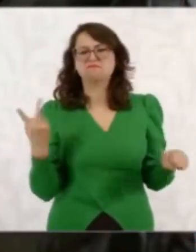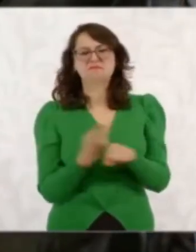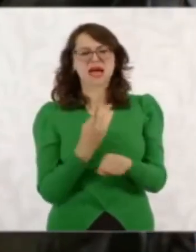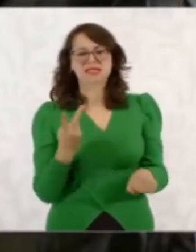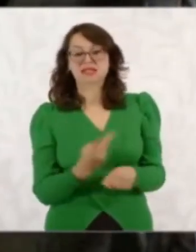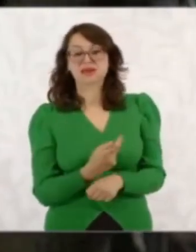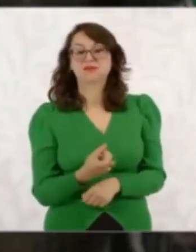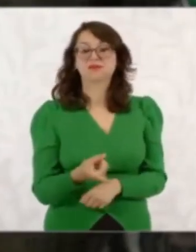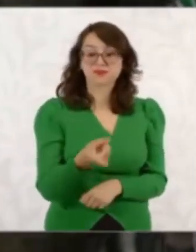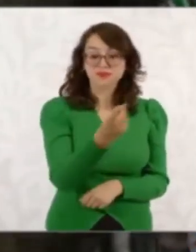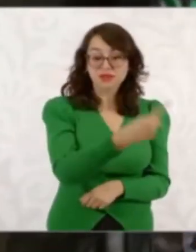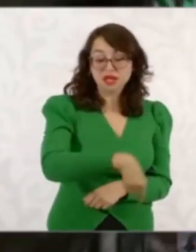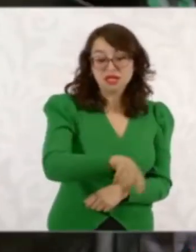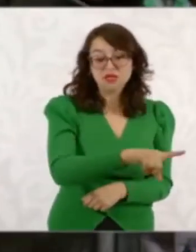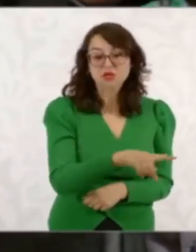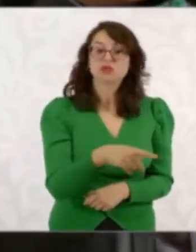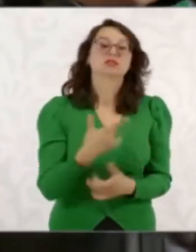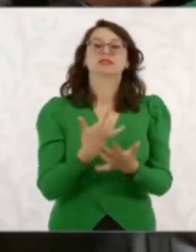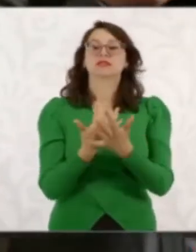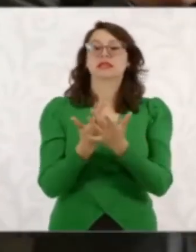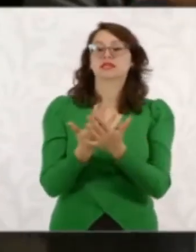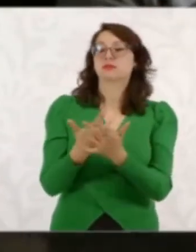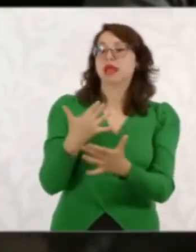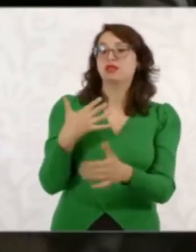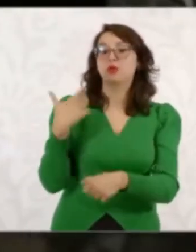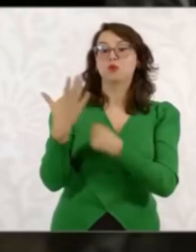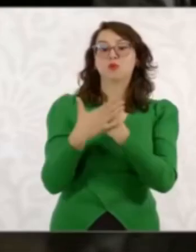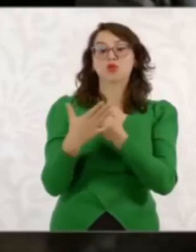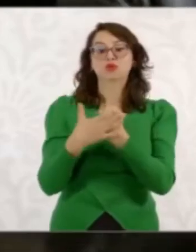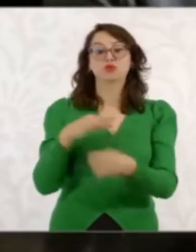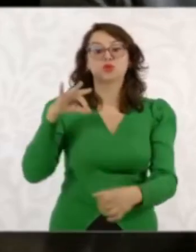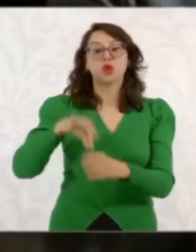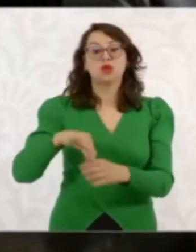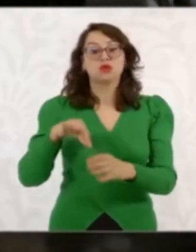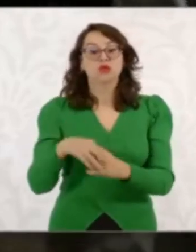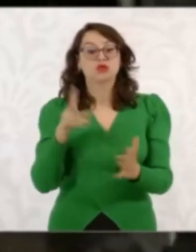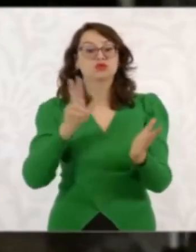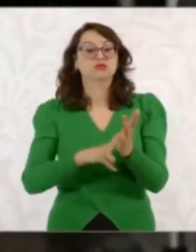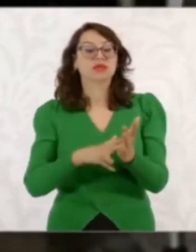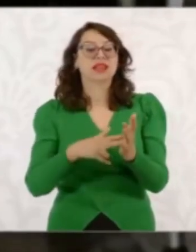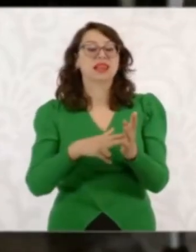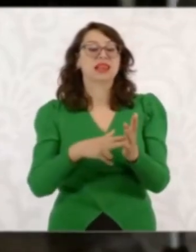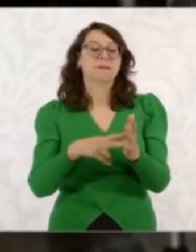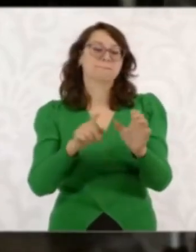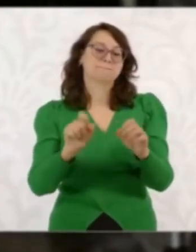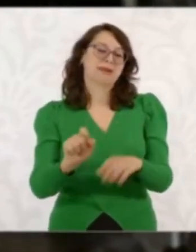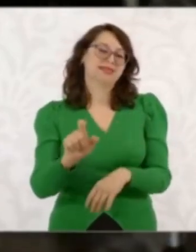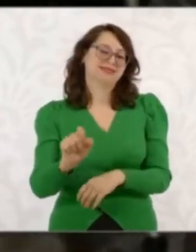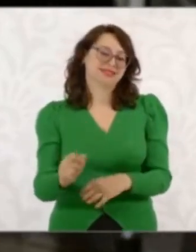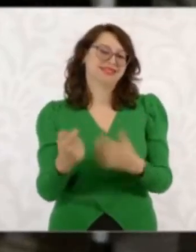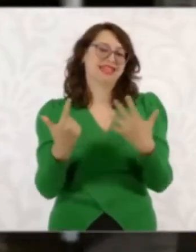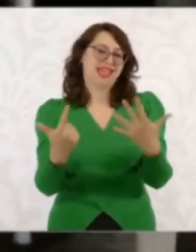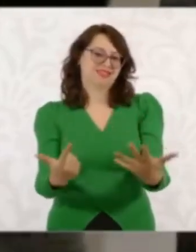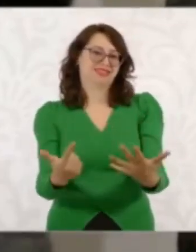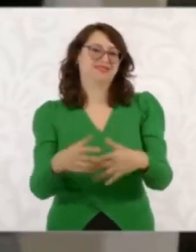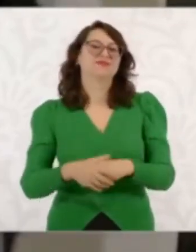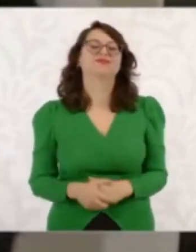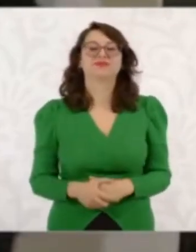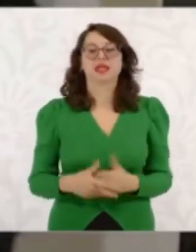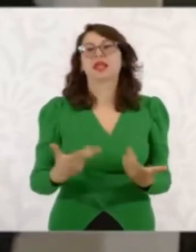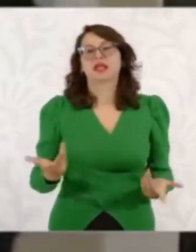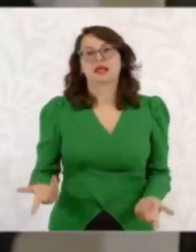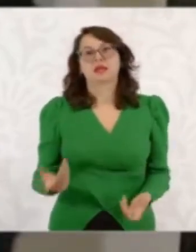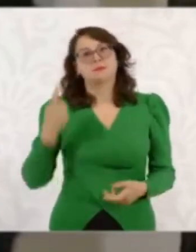mencionar, el 27, digamos que es la próxima elección a nivel nacional, en este caso para la Cámara y para